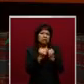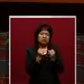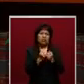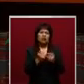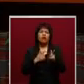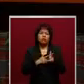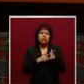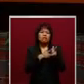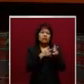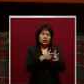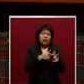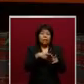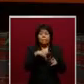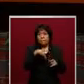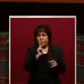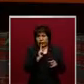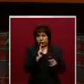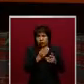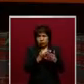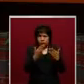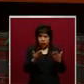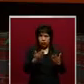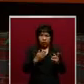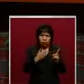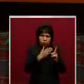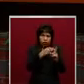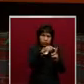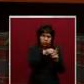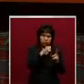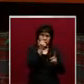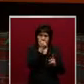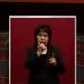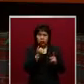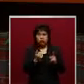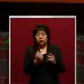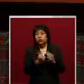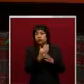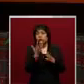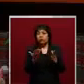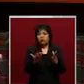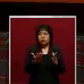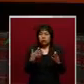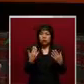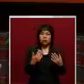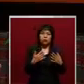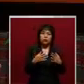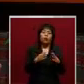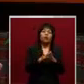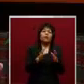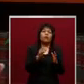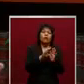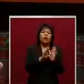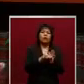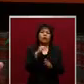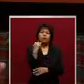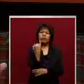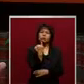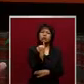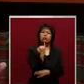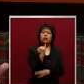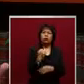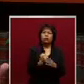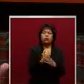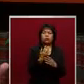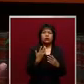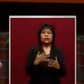seguimiento. Exactamente. Sin embargo, tenemos también el reto de los alumnos de nuevo ingreso. Exacto. Los que entran a preescolar